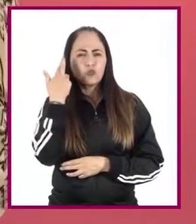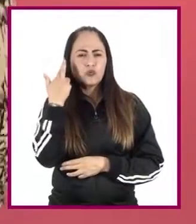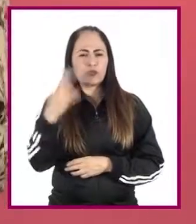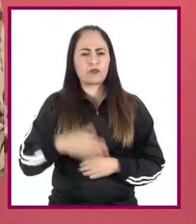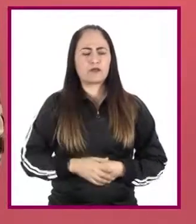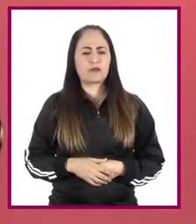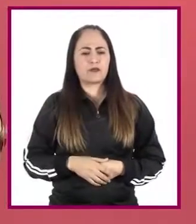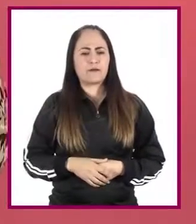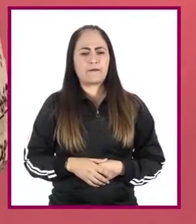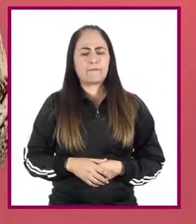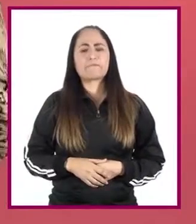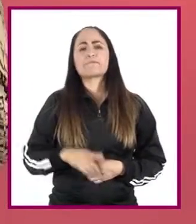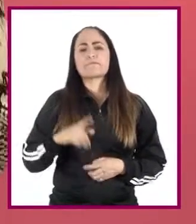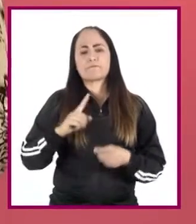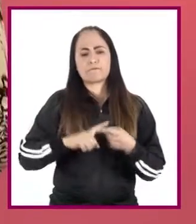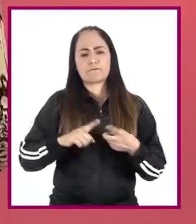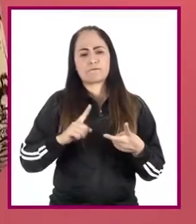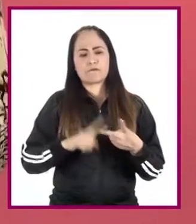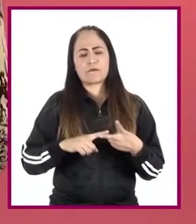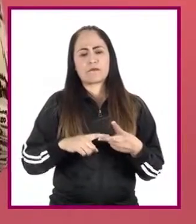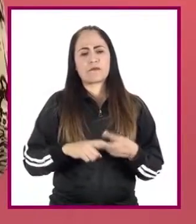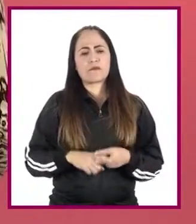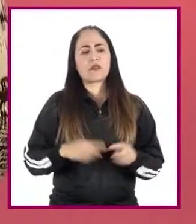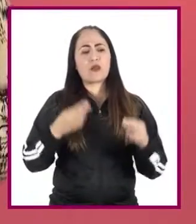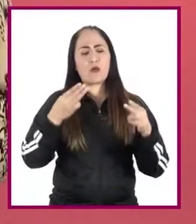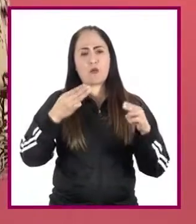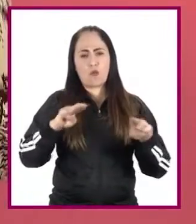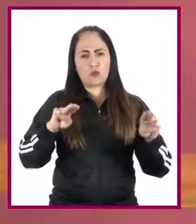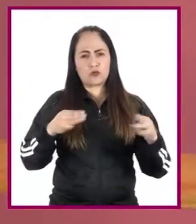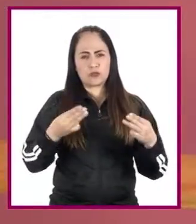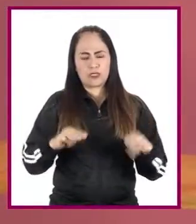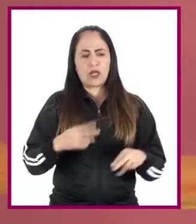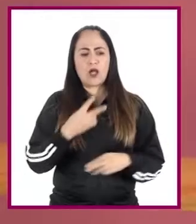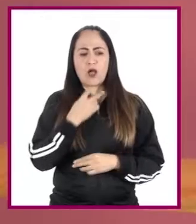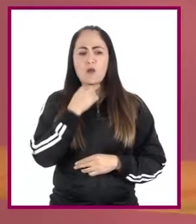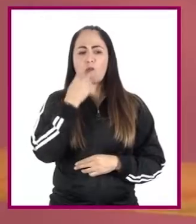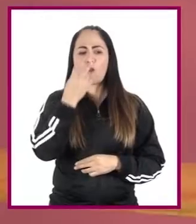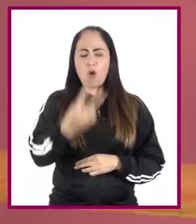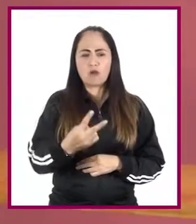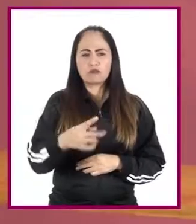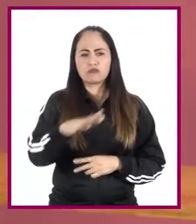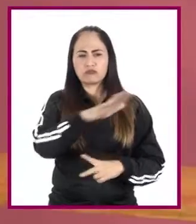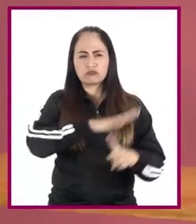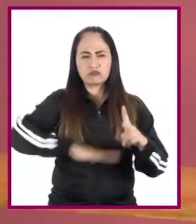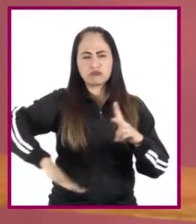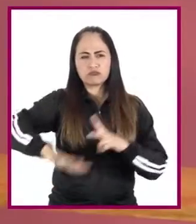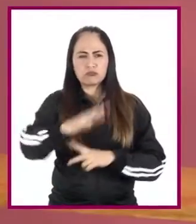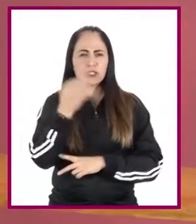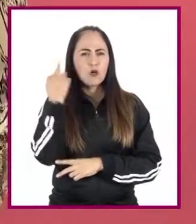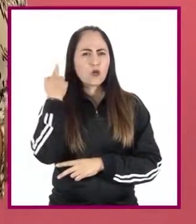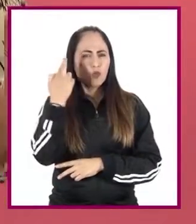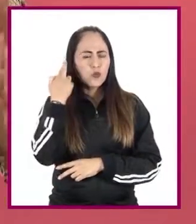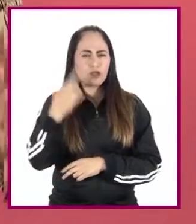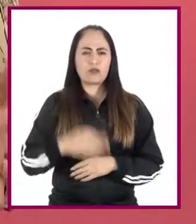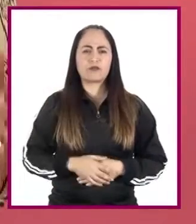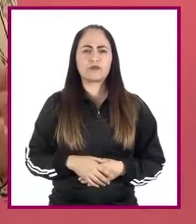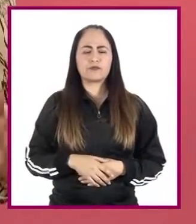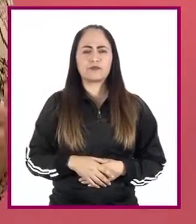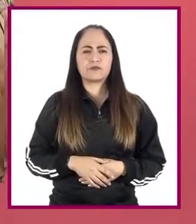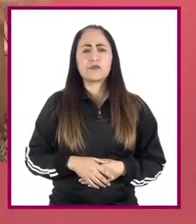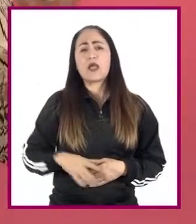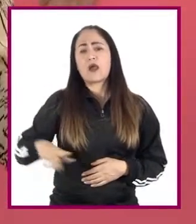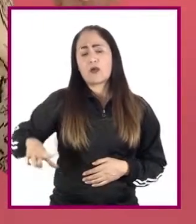3 tipos de recursos sonoros: la música, la voz y sonidos de ambiente. En las campañas oficiales